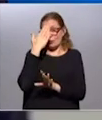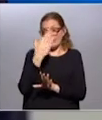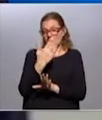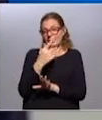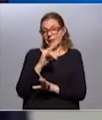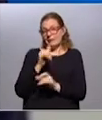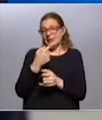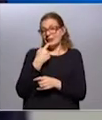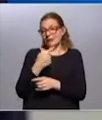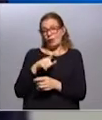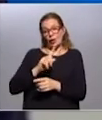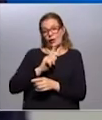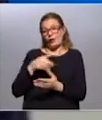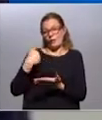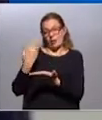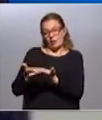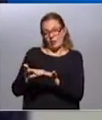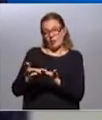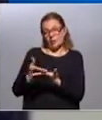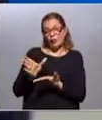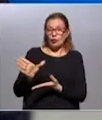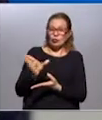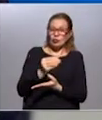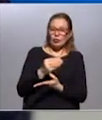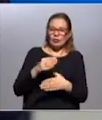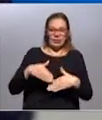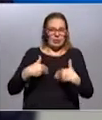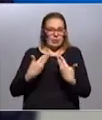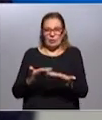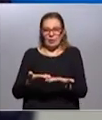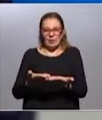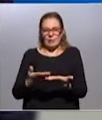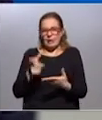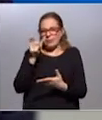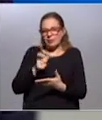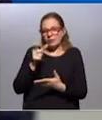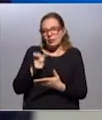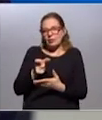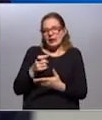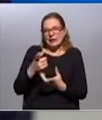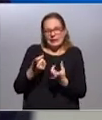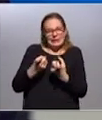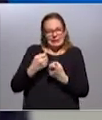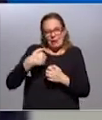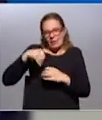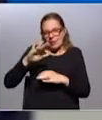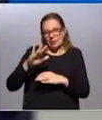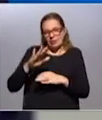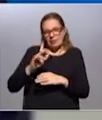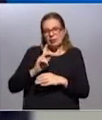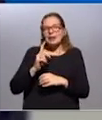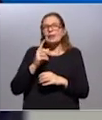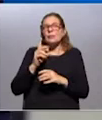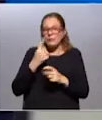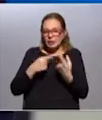amplio ya dijeron que no se los van a dar y bueno pero todo lo que tengamos lo vamos a poner para la gente para la gente más necesitada sin desatender